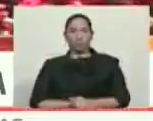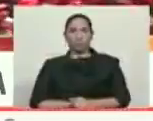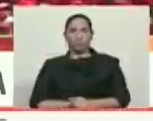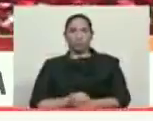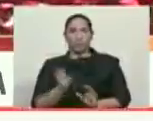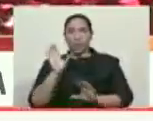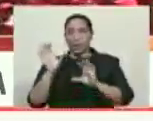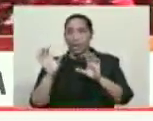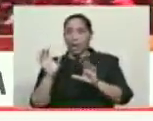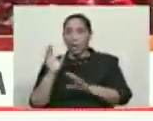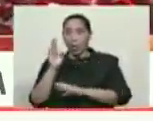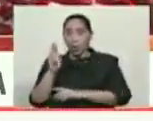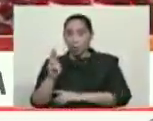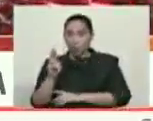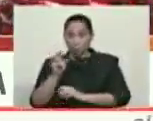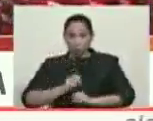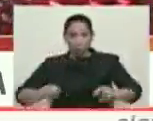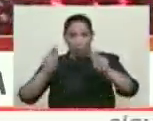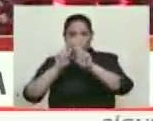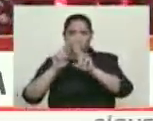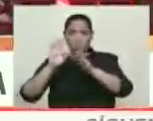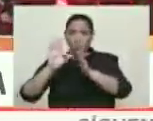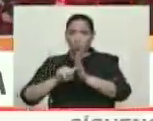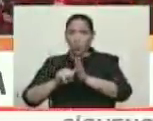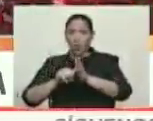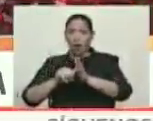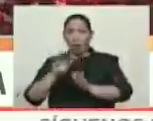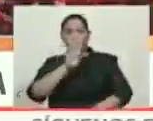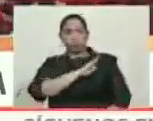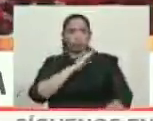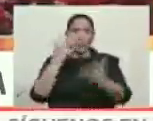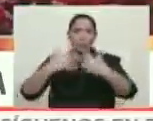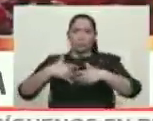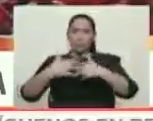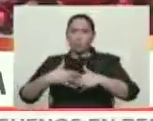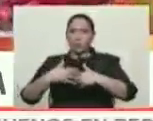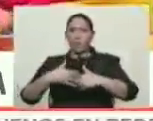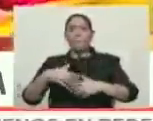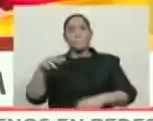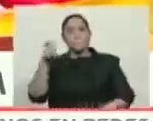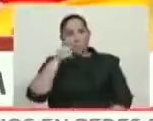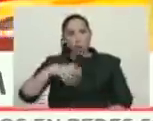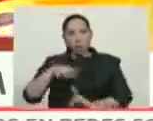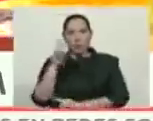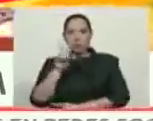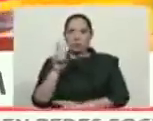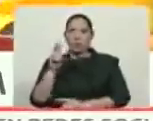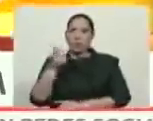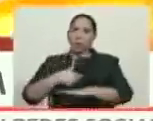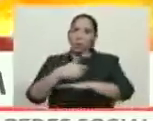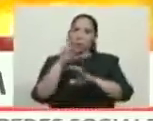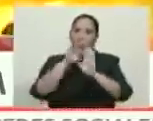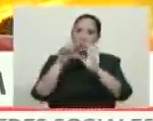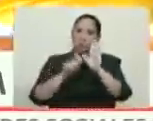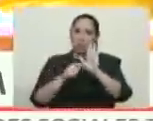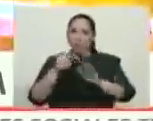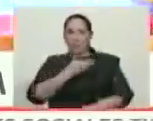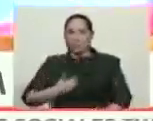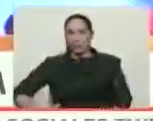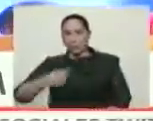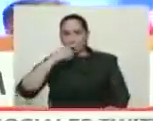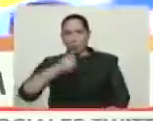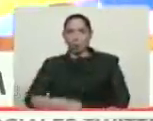Naciones Unidas, de arrebatarle una industria que le pertenece al pueblo venezolano, al gobierno constitucional del presidente